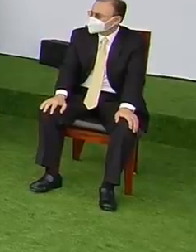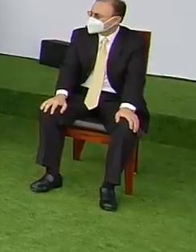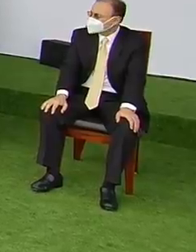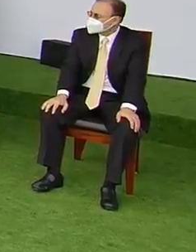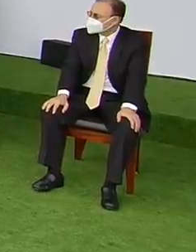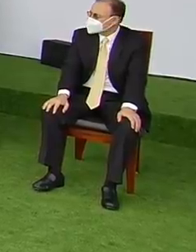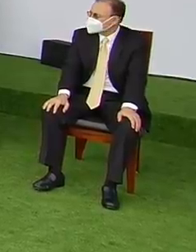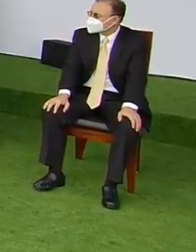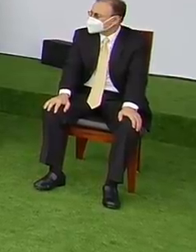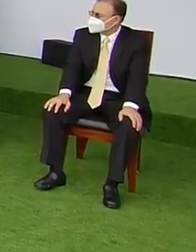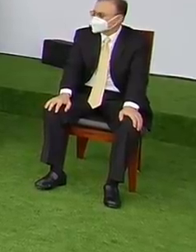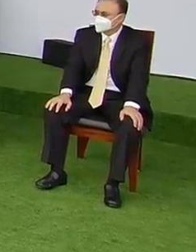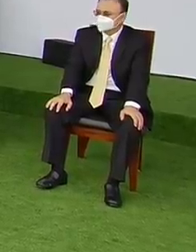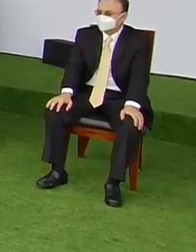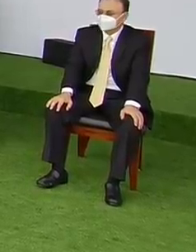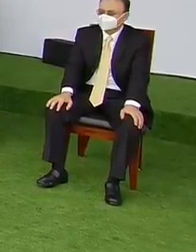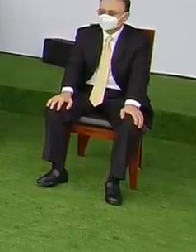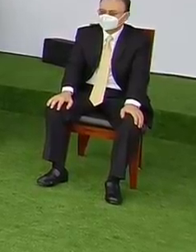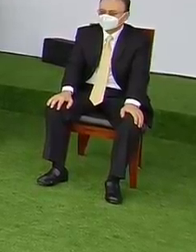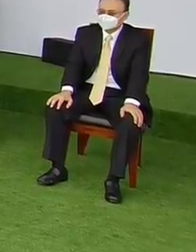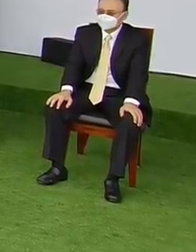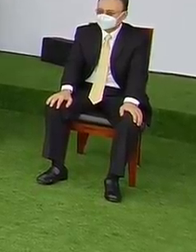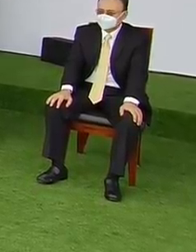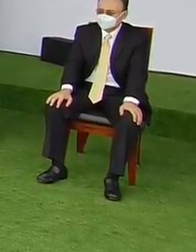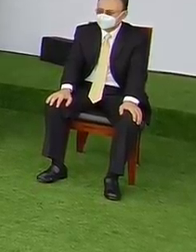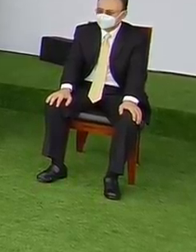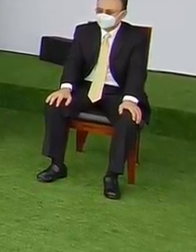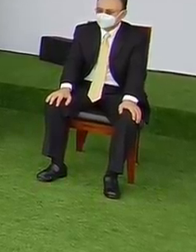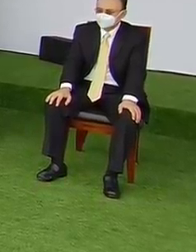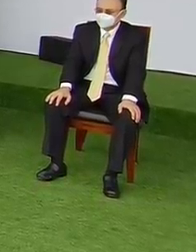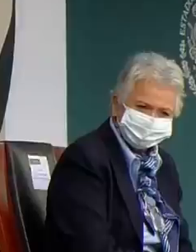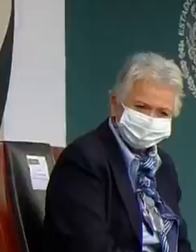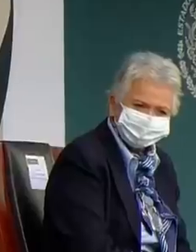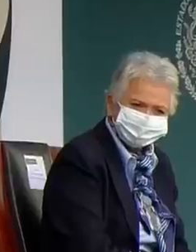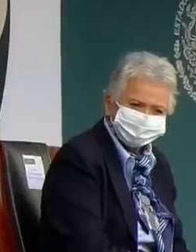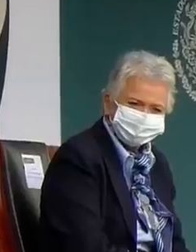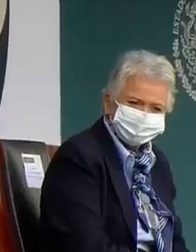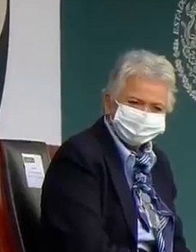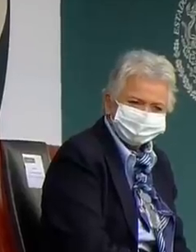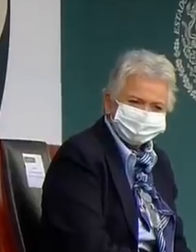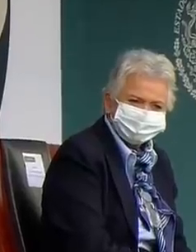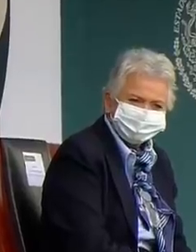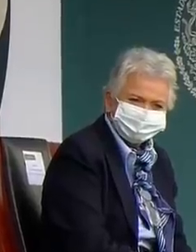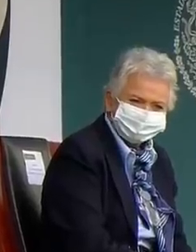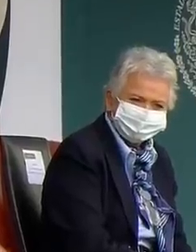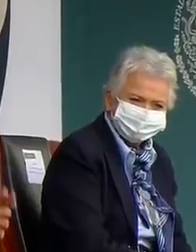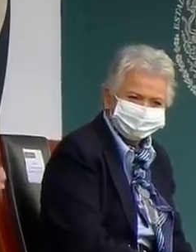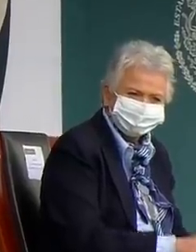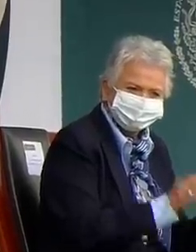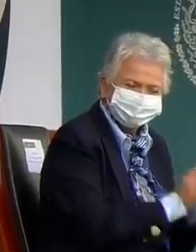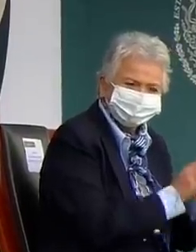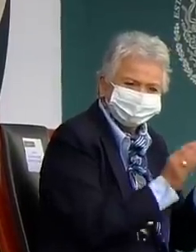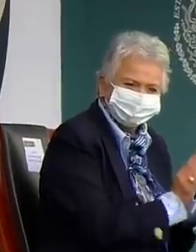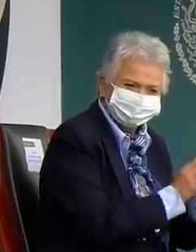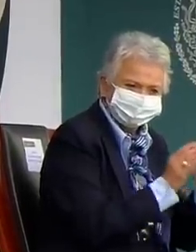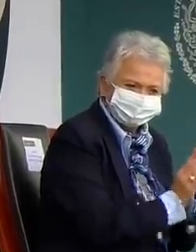y licenciado juan antonio ferrer aguilar director del instituto de salud para el bienestar